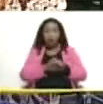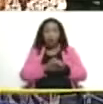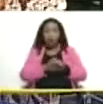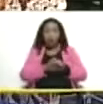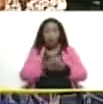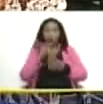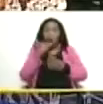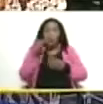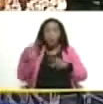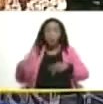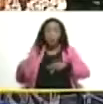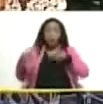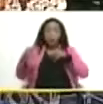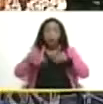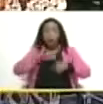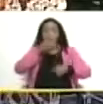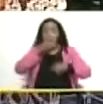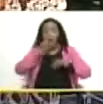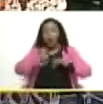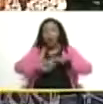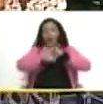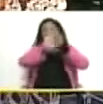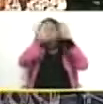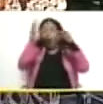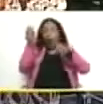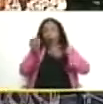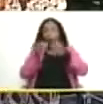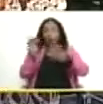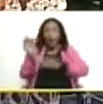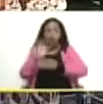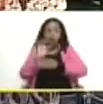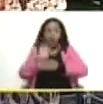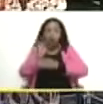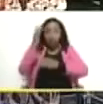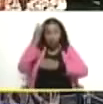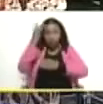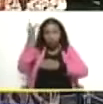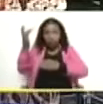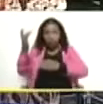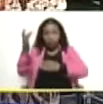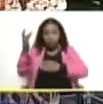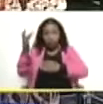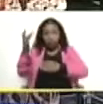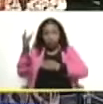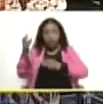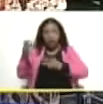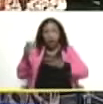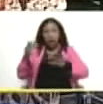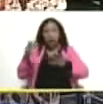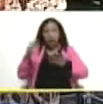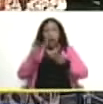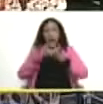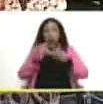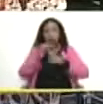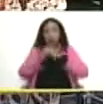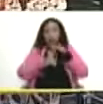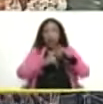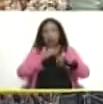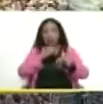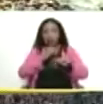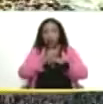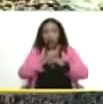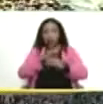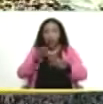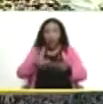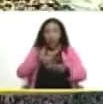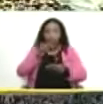tranquilidad y les explico detalles de cómo ha funcionado la inteligencia, la contrainteligencia internacional,